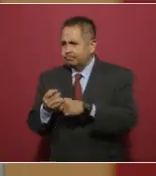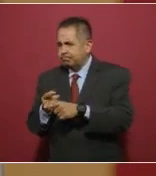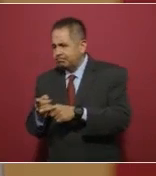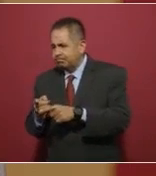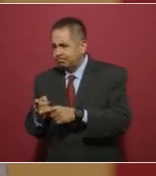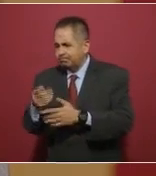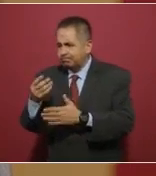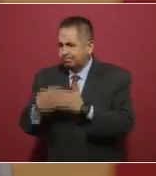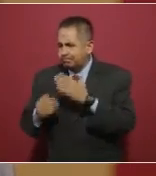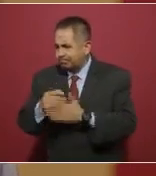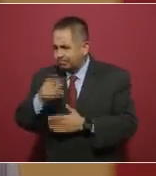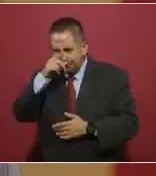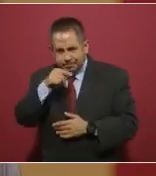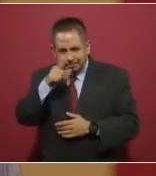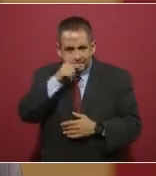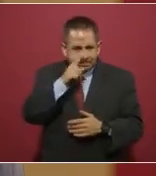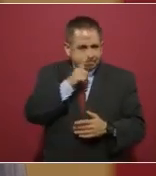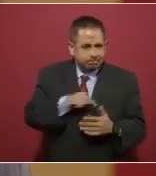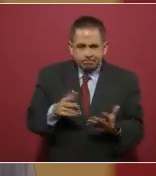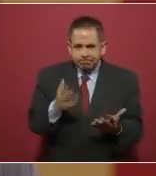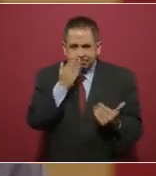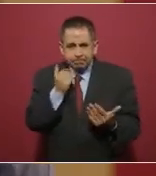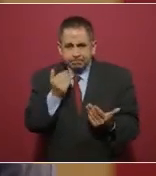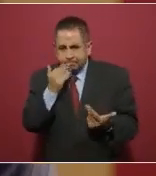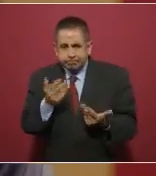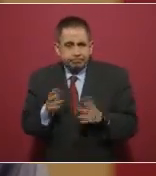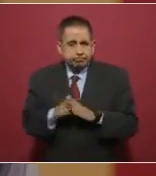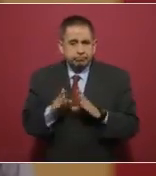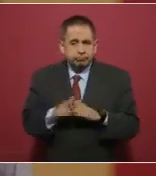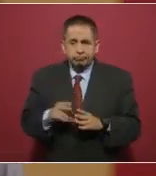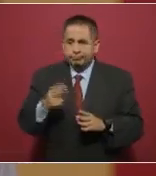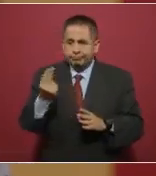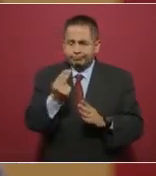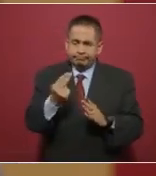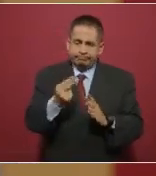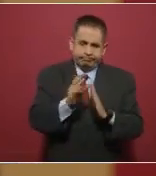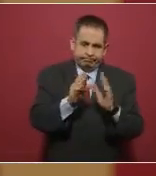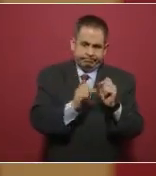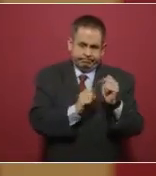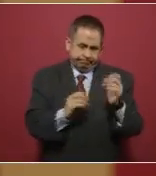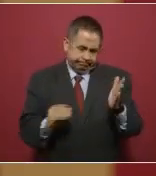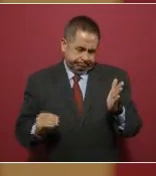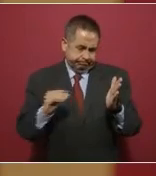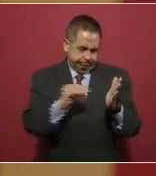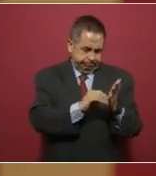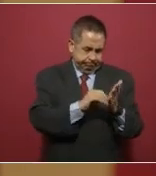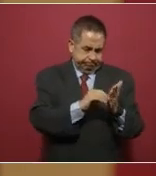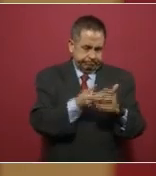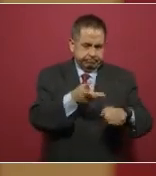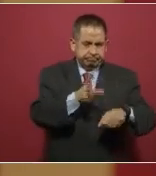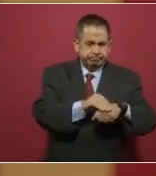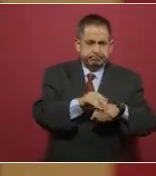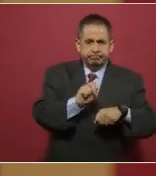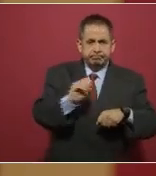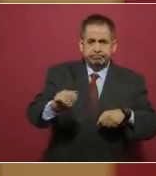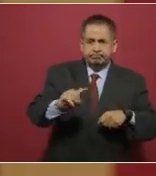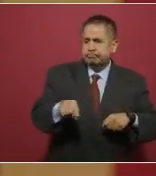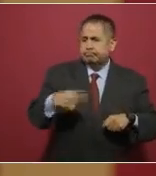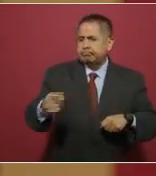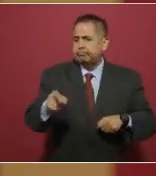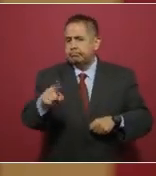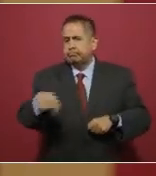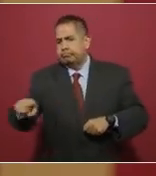deficiencia y de la necesidad de legalizar la participación